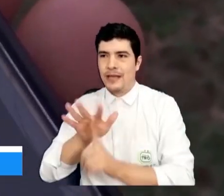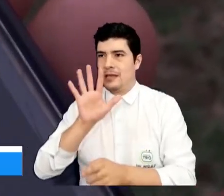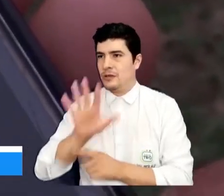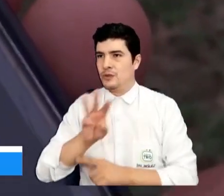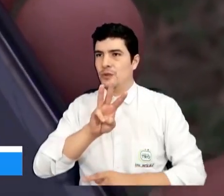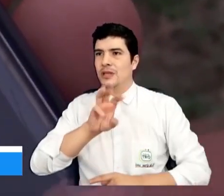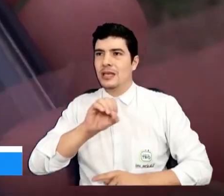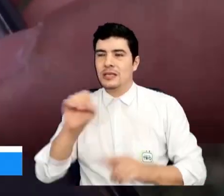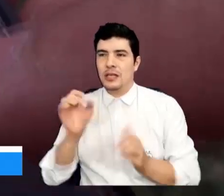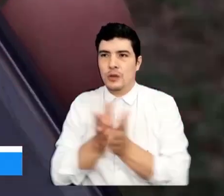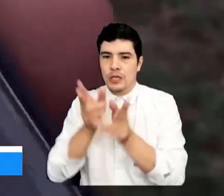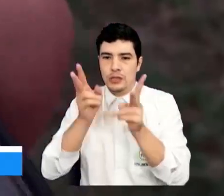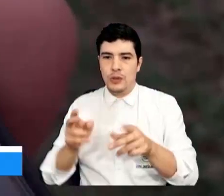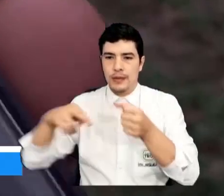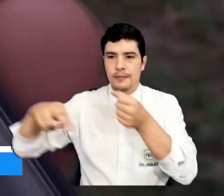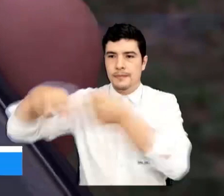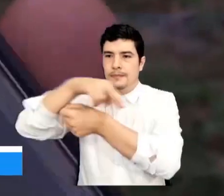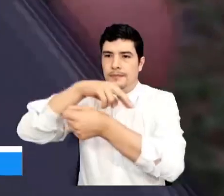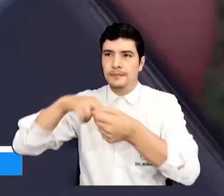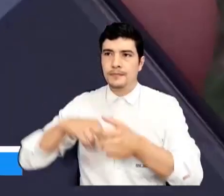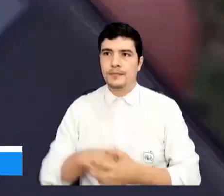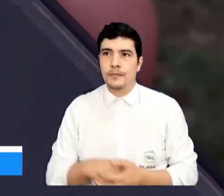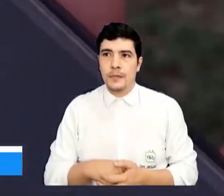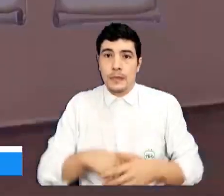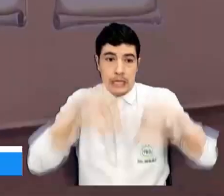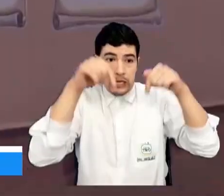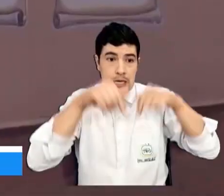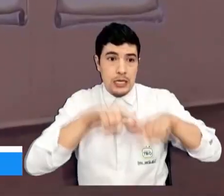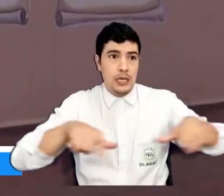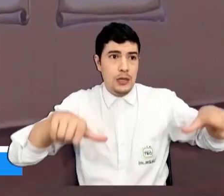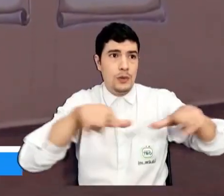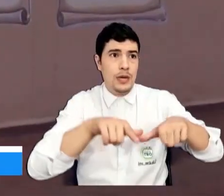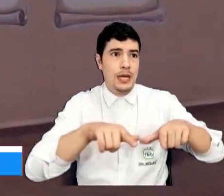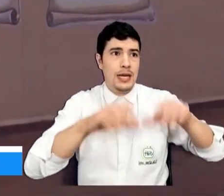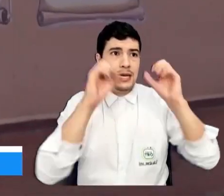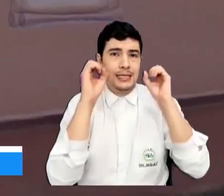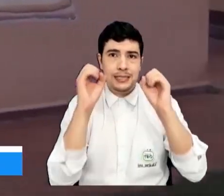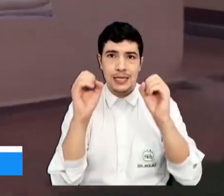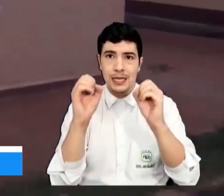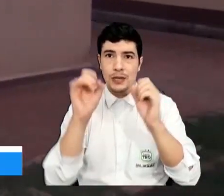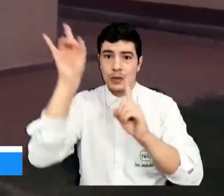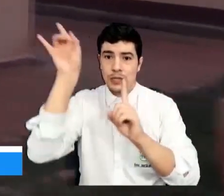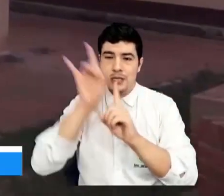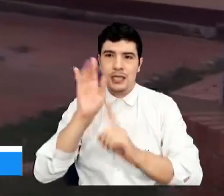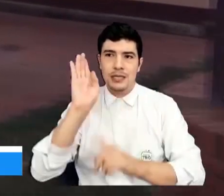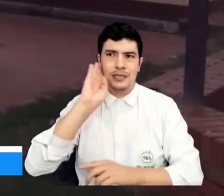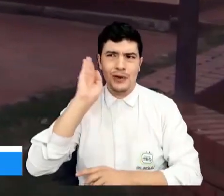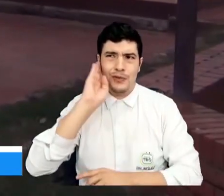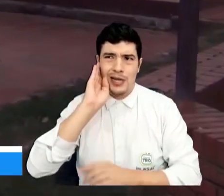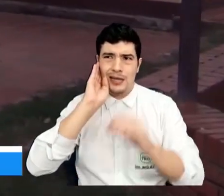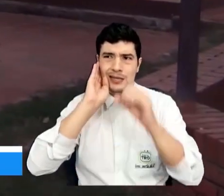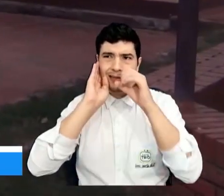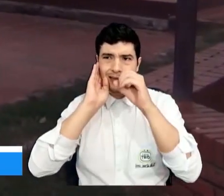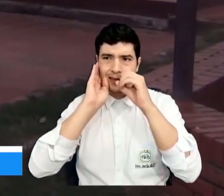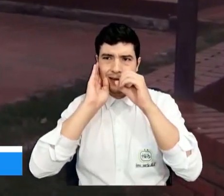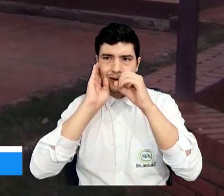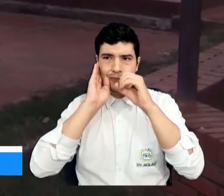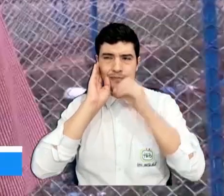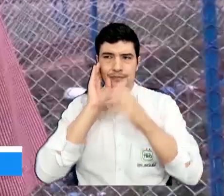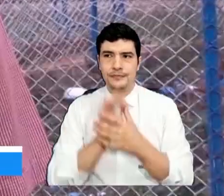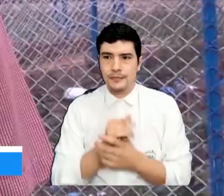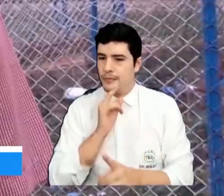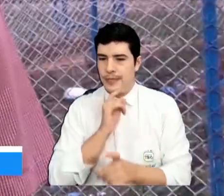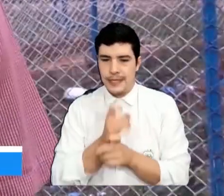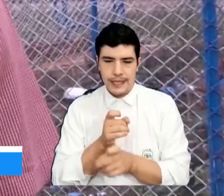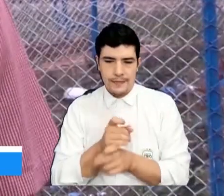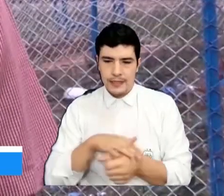Entonces es muy difícil ahorita implementar esta estrategia de educación virtual a todos nuestros estudiantes. La gran mayoría de los